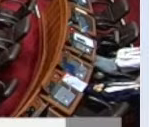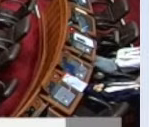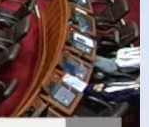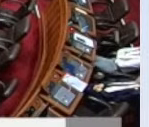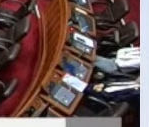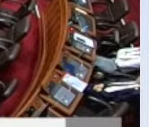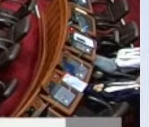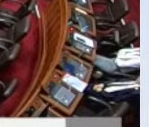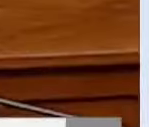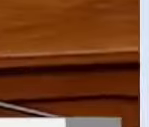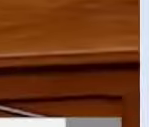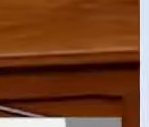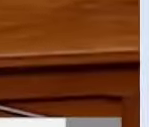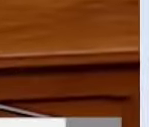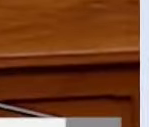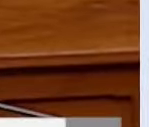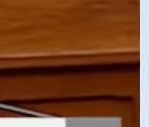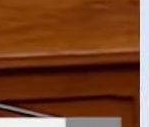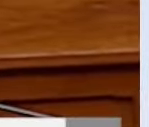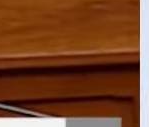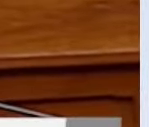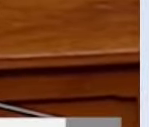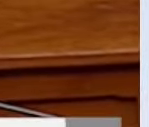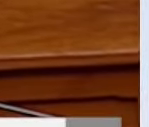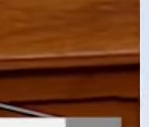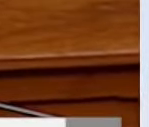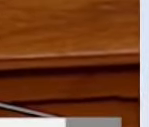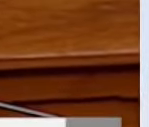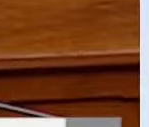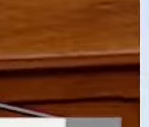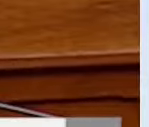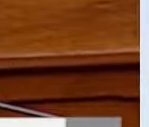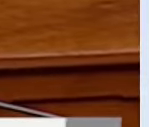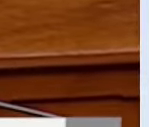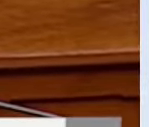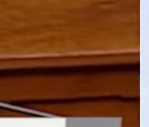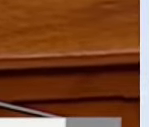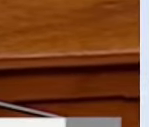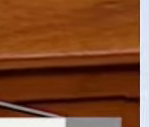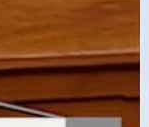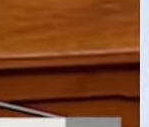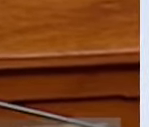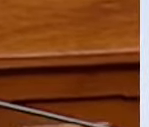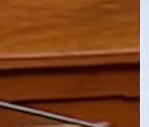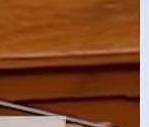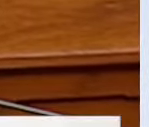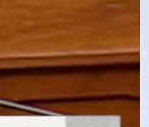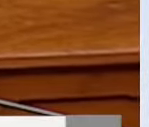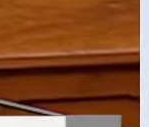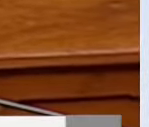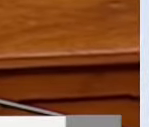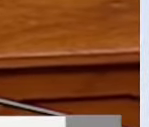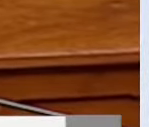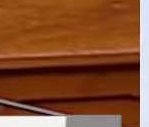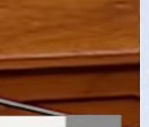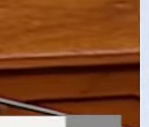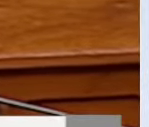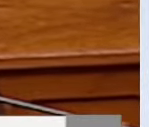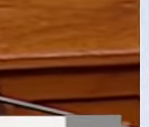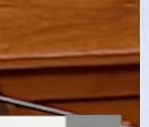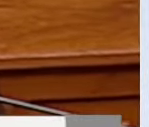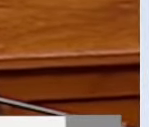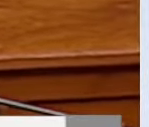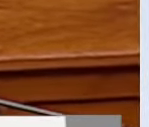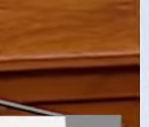partir de ahora van a estar los mejores ubicados en el Estado, que va a estar sentado quien debe estar. Ojalá, señor presidente,